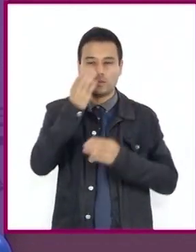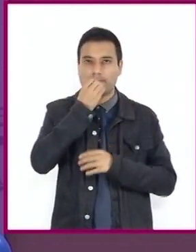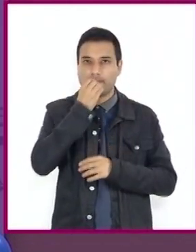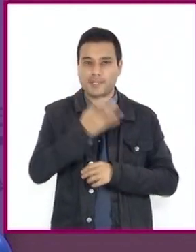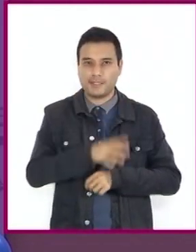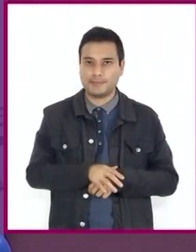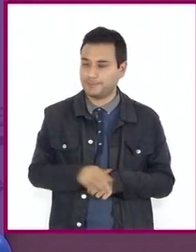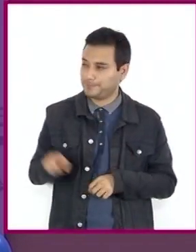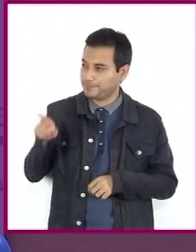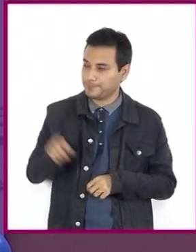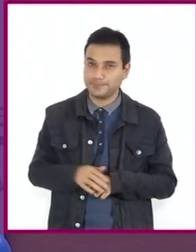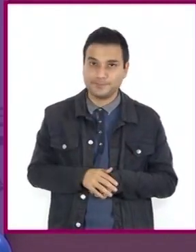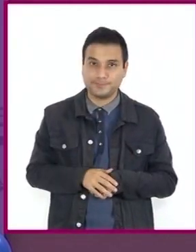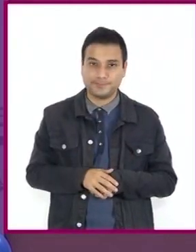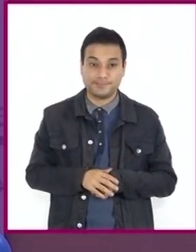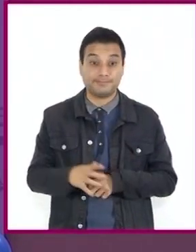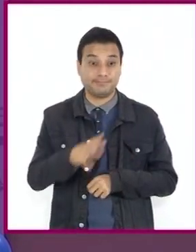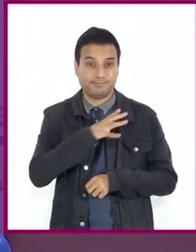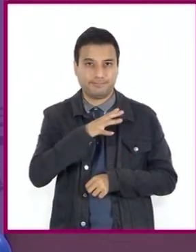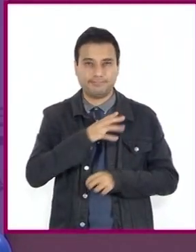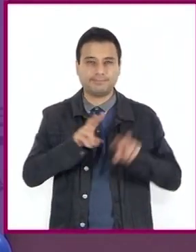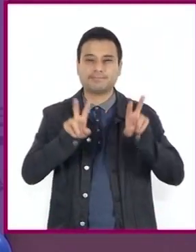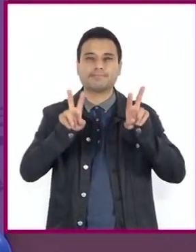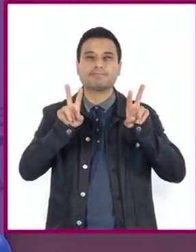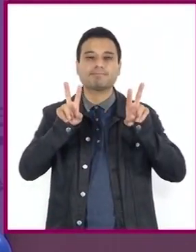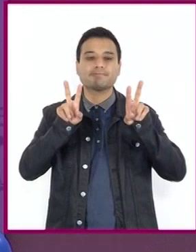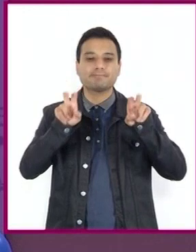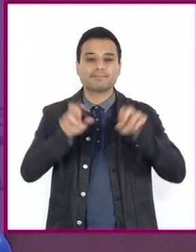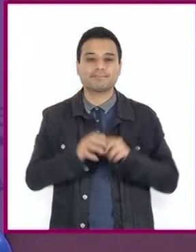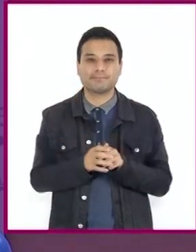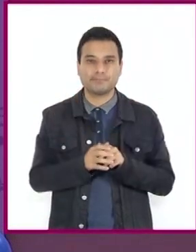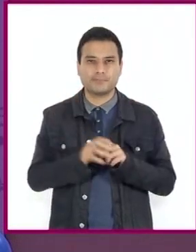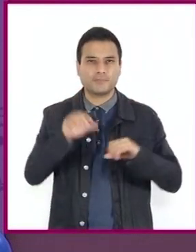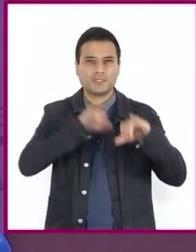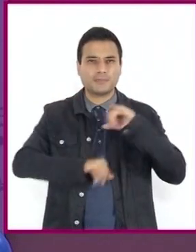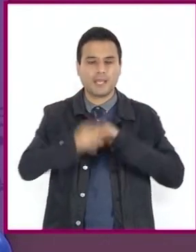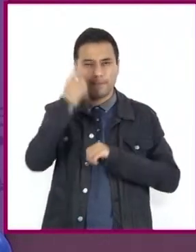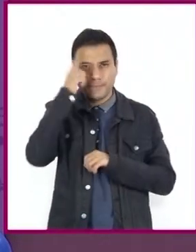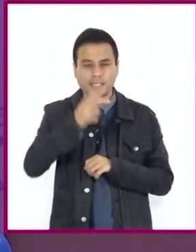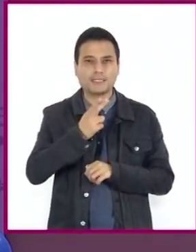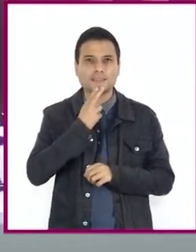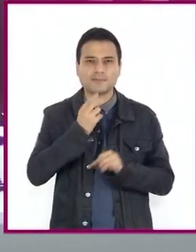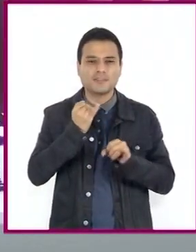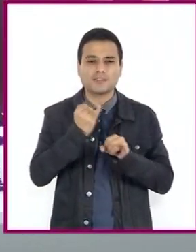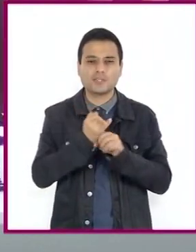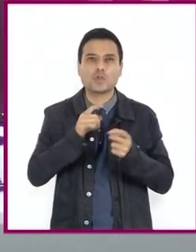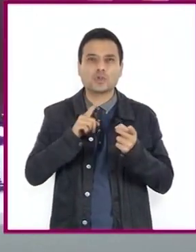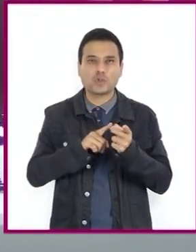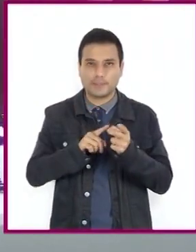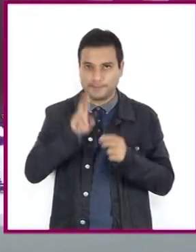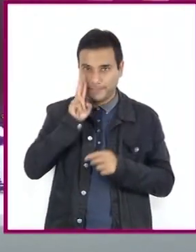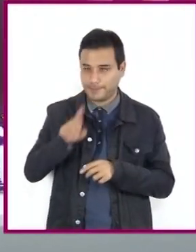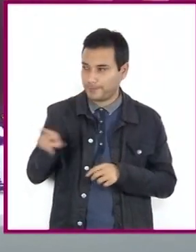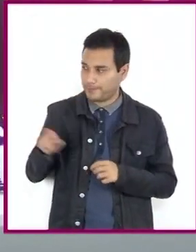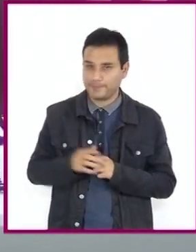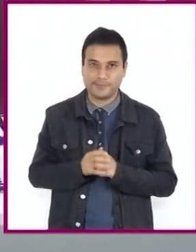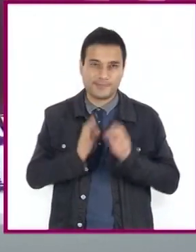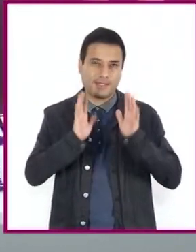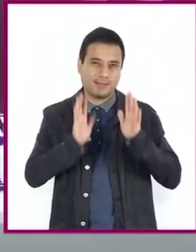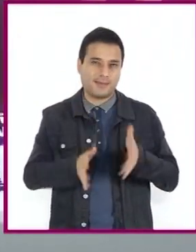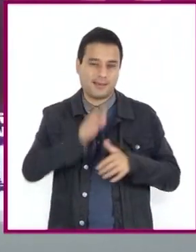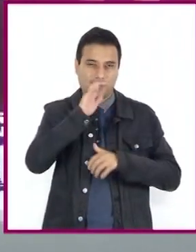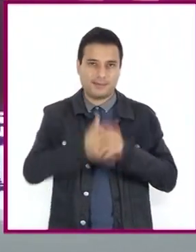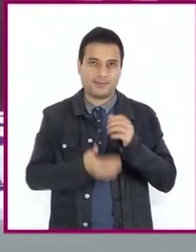especial la sección Aplicaciones de la Química en la siguiente dirección electrónica. Listo,